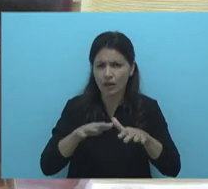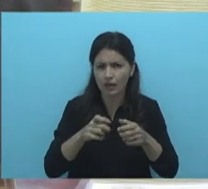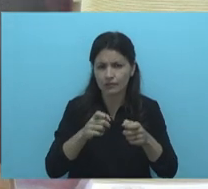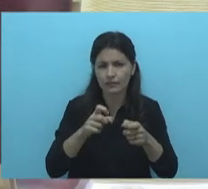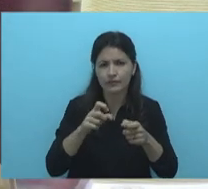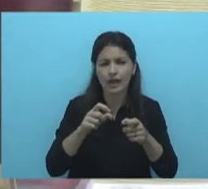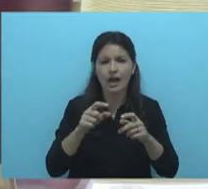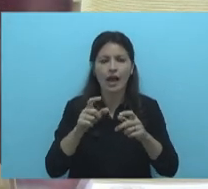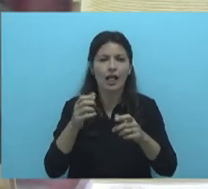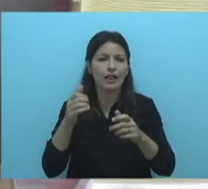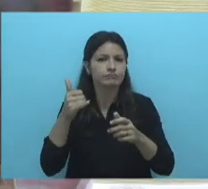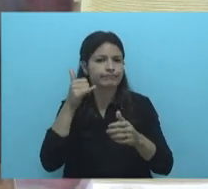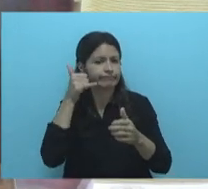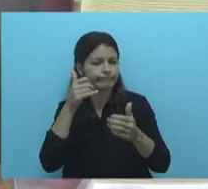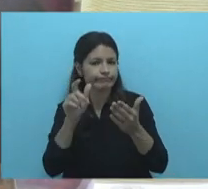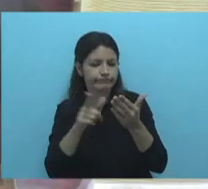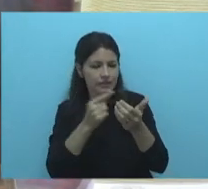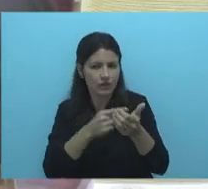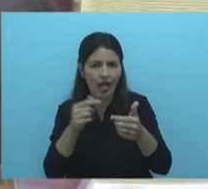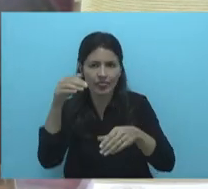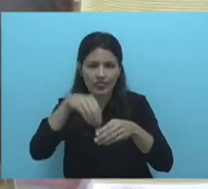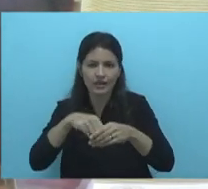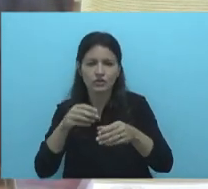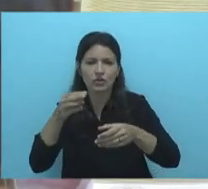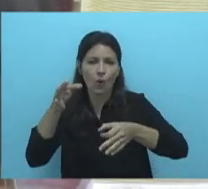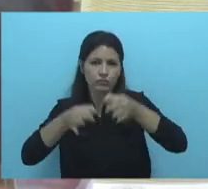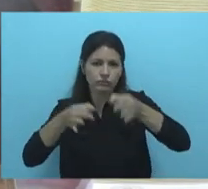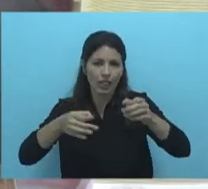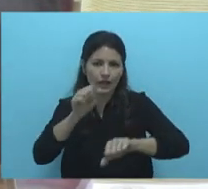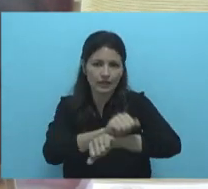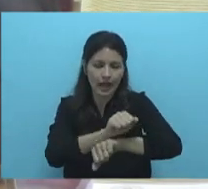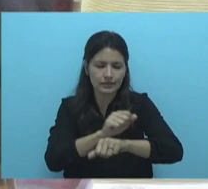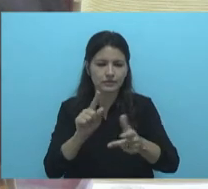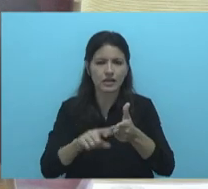a los ámbitos penitenciarios y la difusión de imagen y de voz